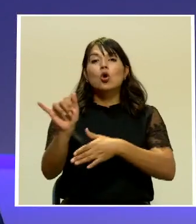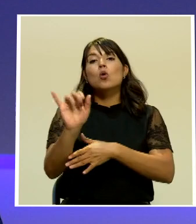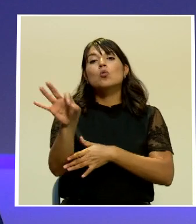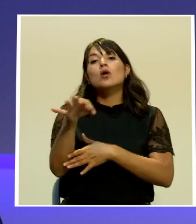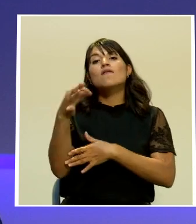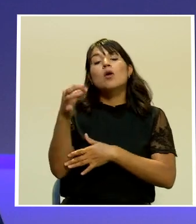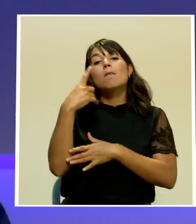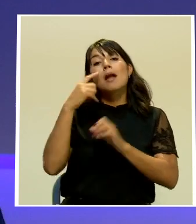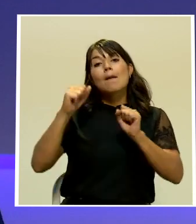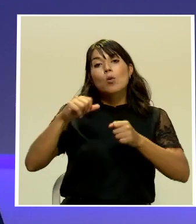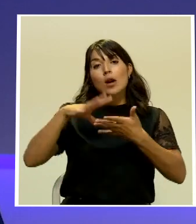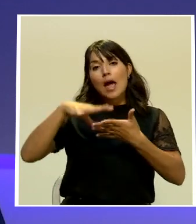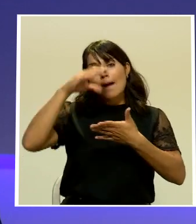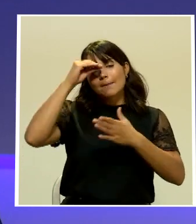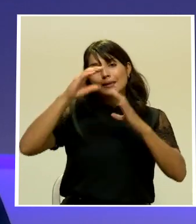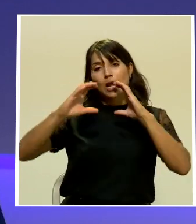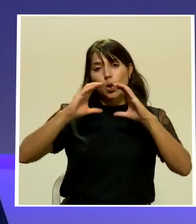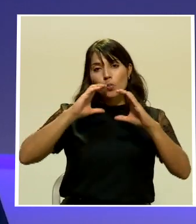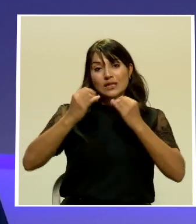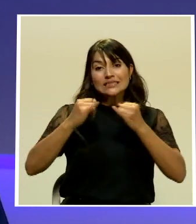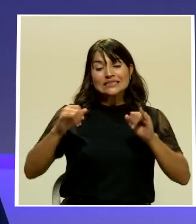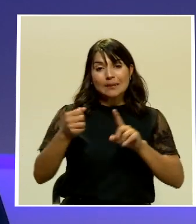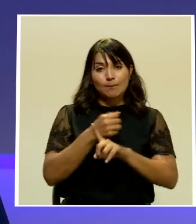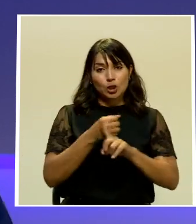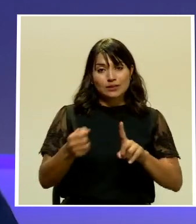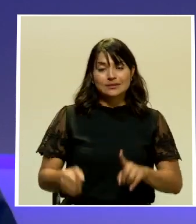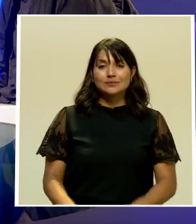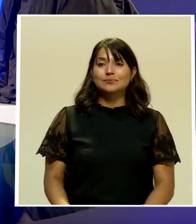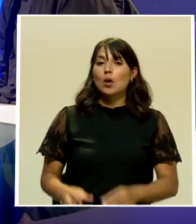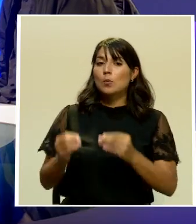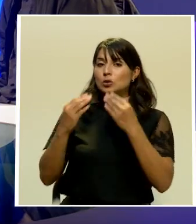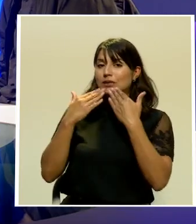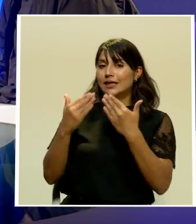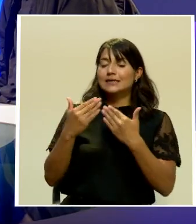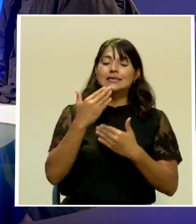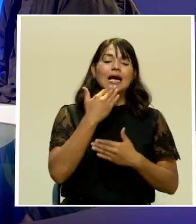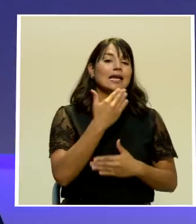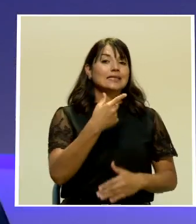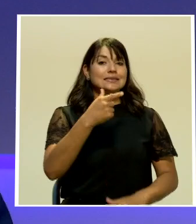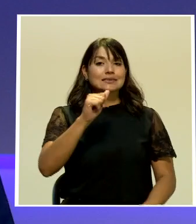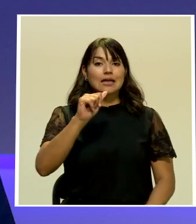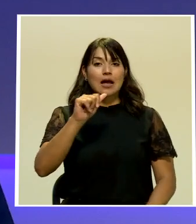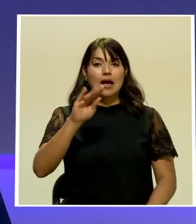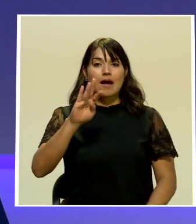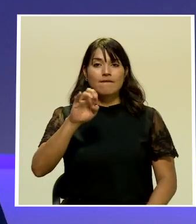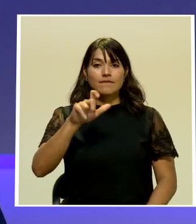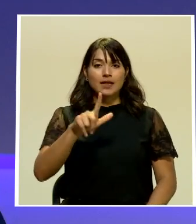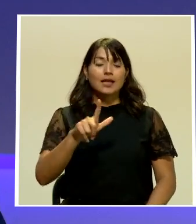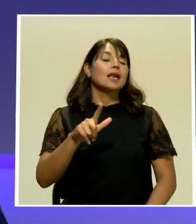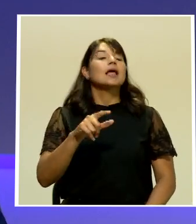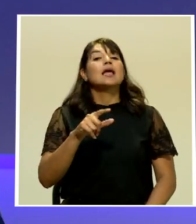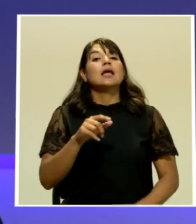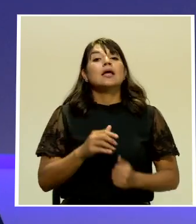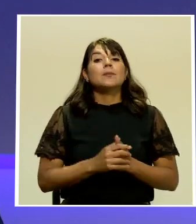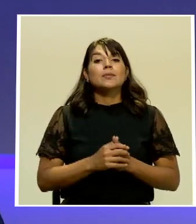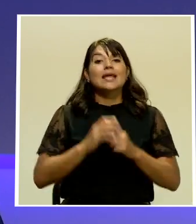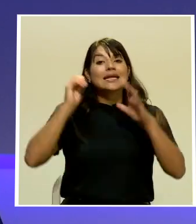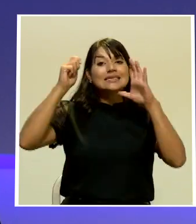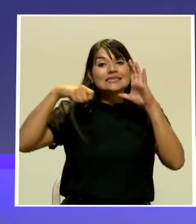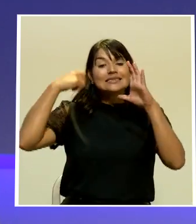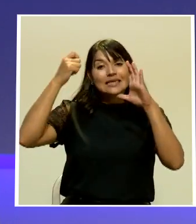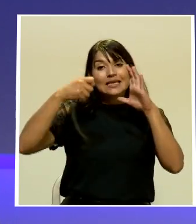para aprender a comunicarnos sin violencia. Muchas gracias. Gracias, Gabriel. Me voy con esa idea, el